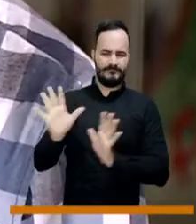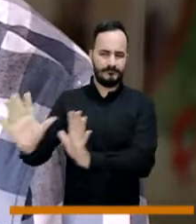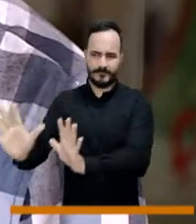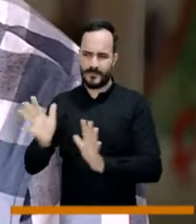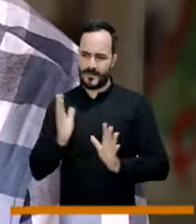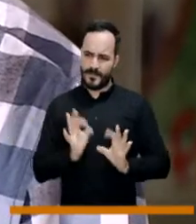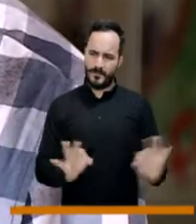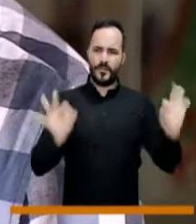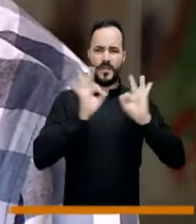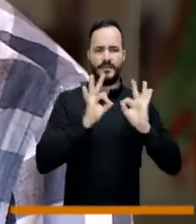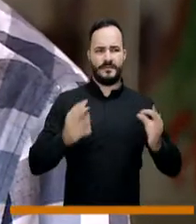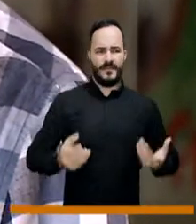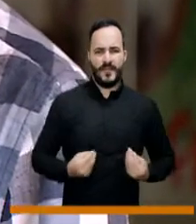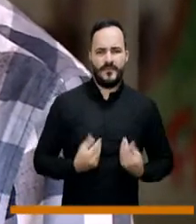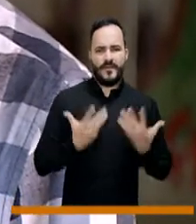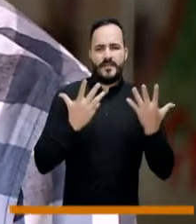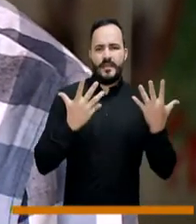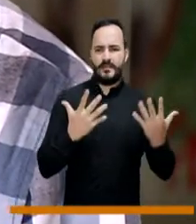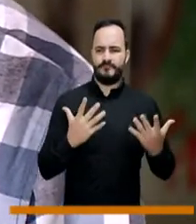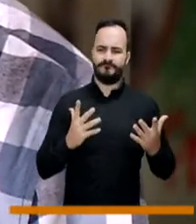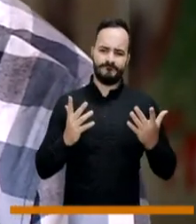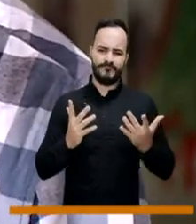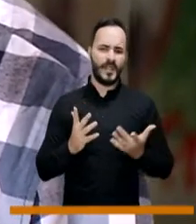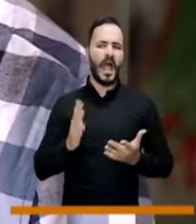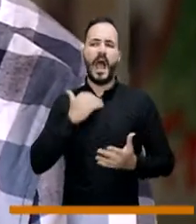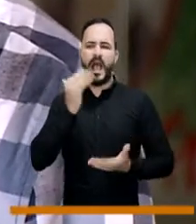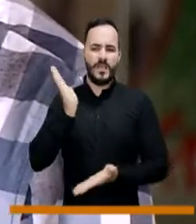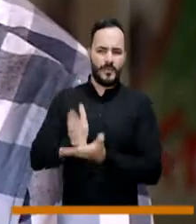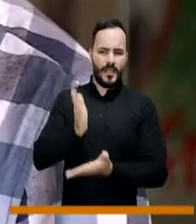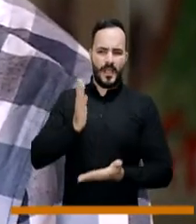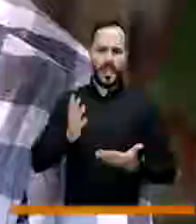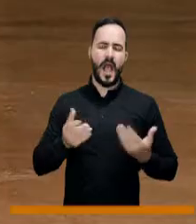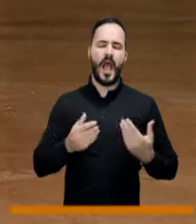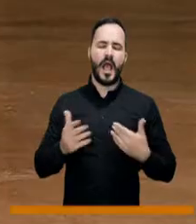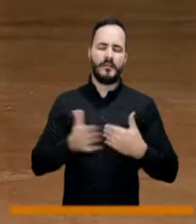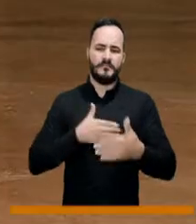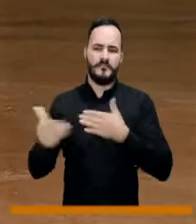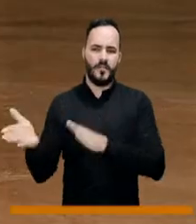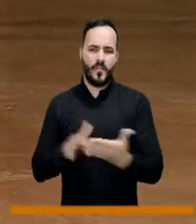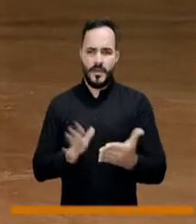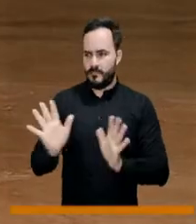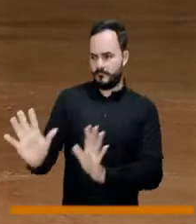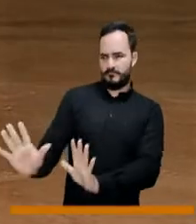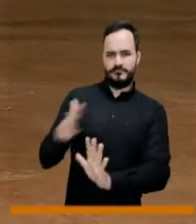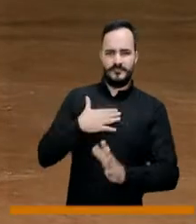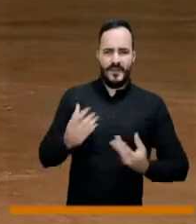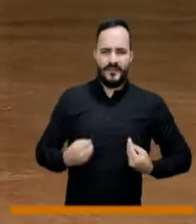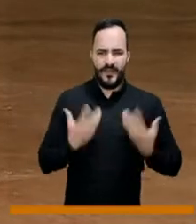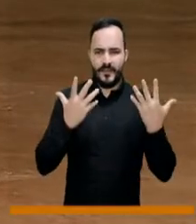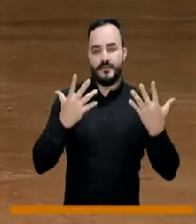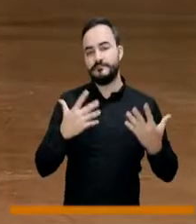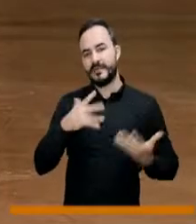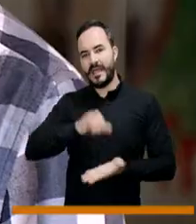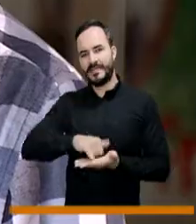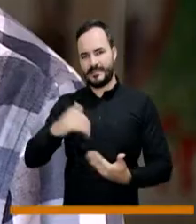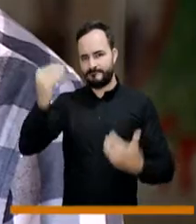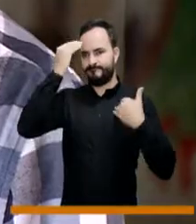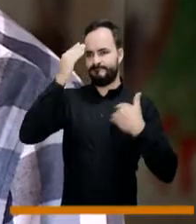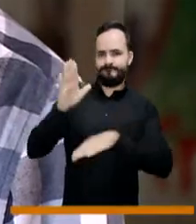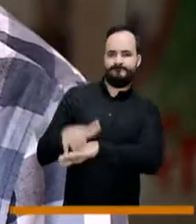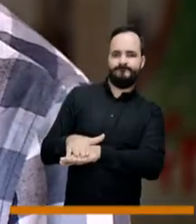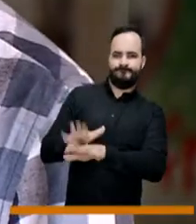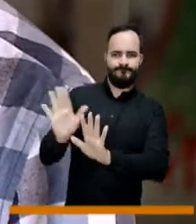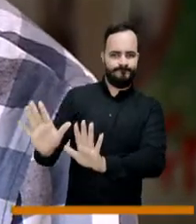el valor de la vida y lo que significa la preservación de la vida en cualquier contexto. En este